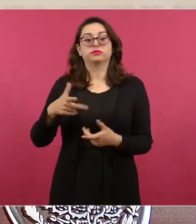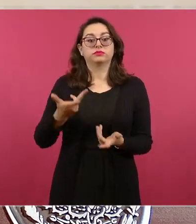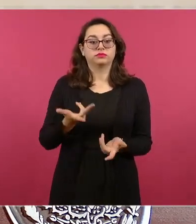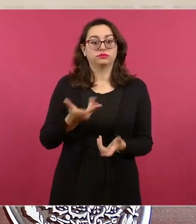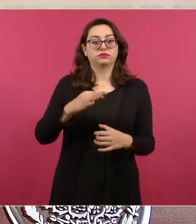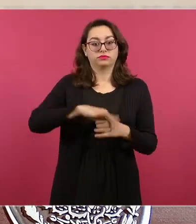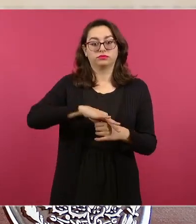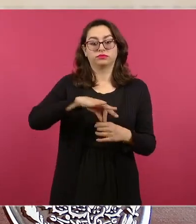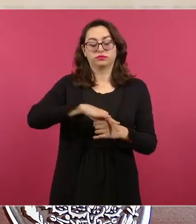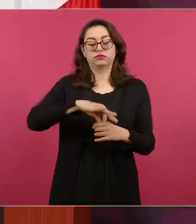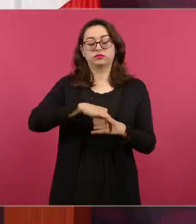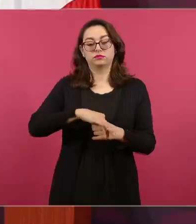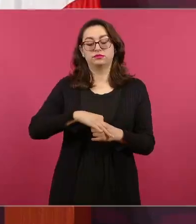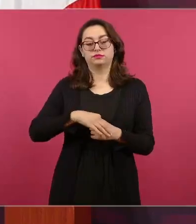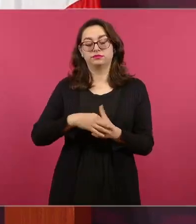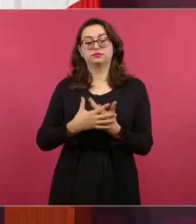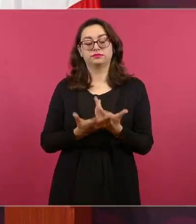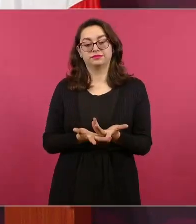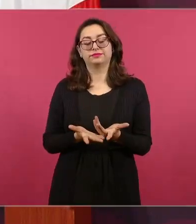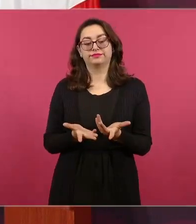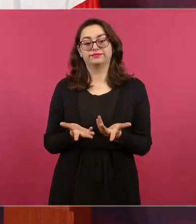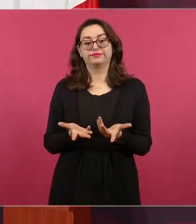Entonces, pues hay